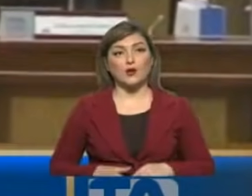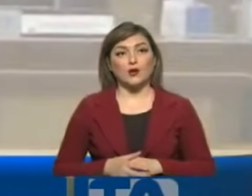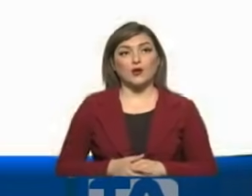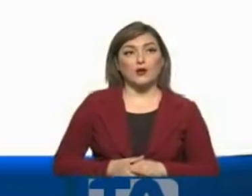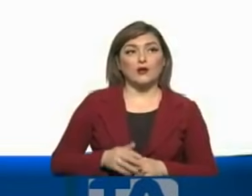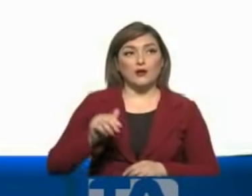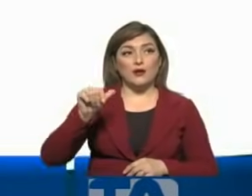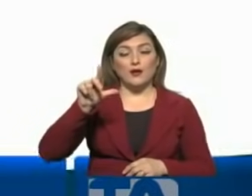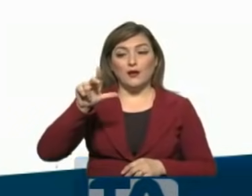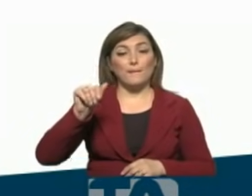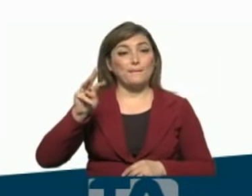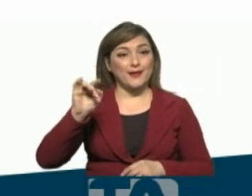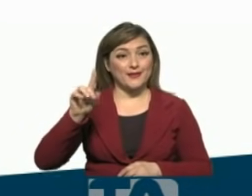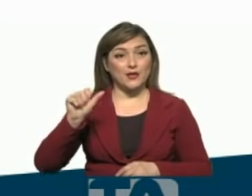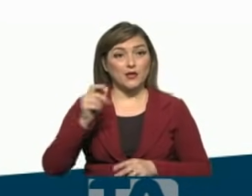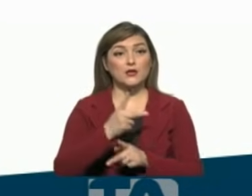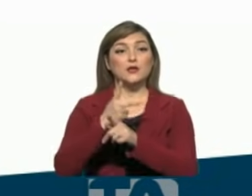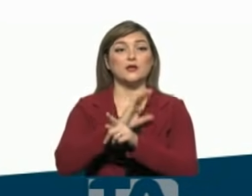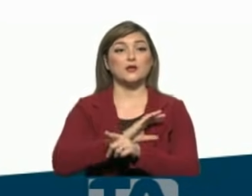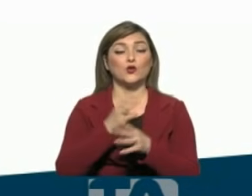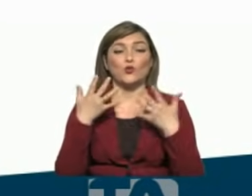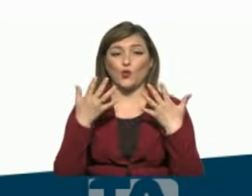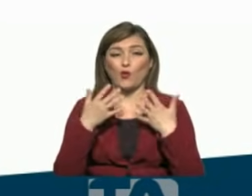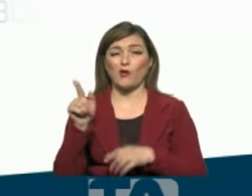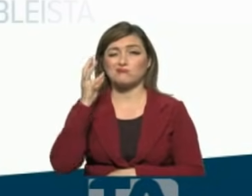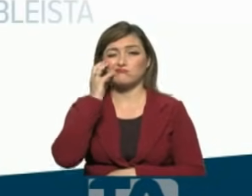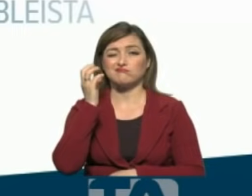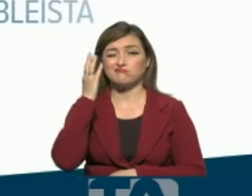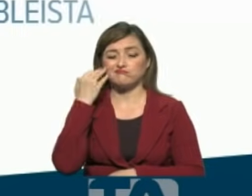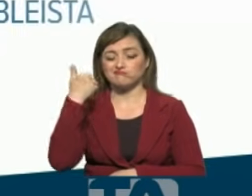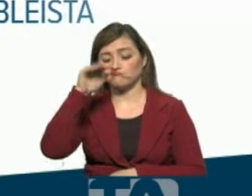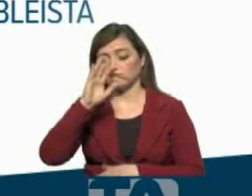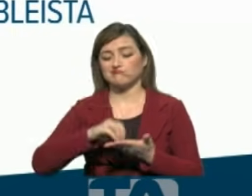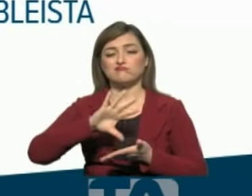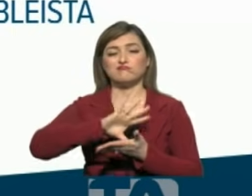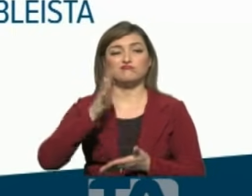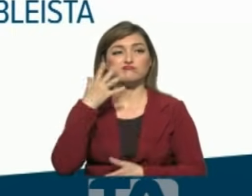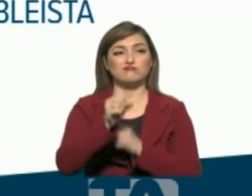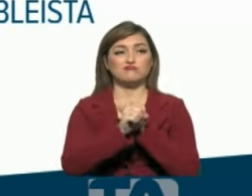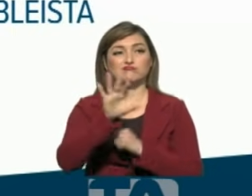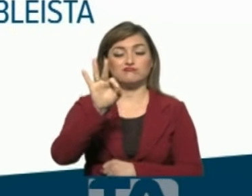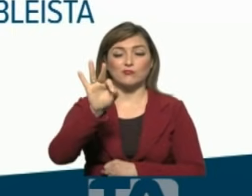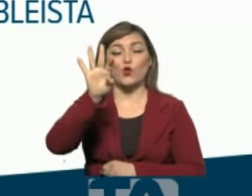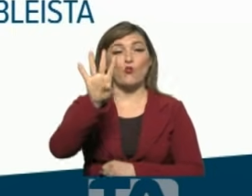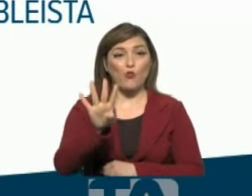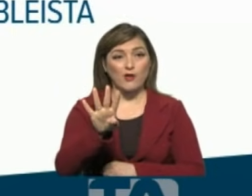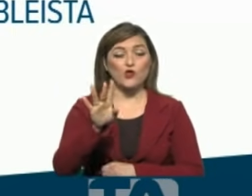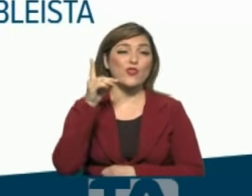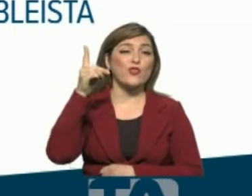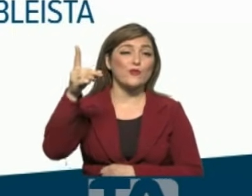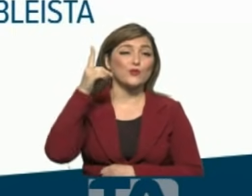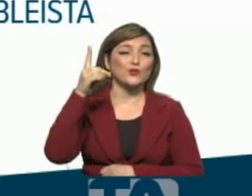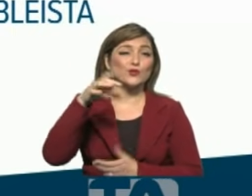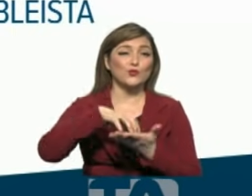Luis Almeida, antes concejal del municipio de Guayaquil. Ya con experiencia en el Parlamento, pues en 1994 fue elegido diputado por